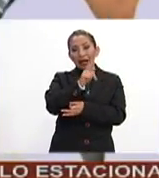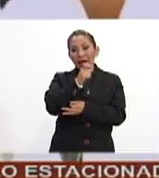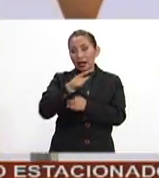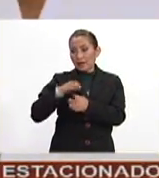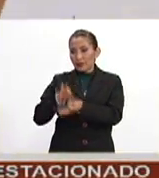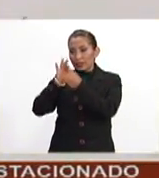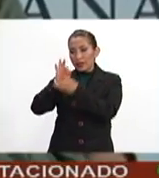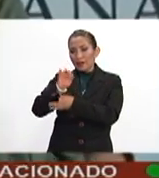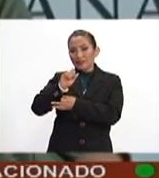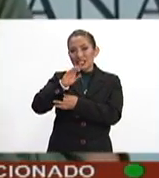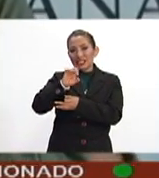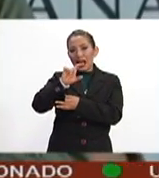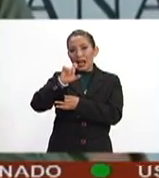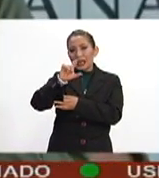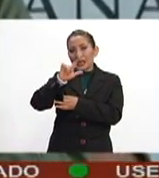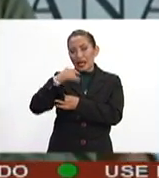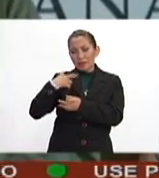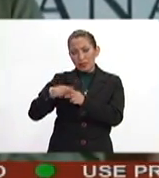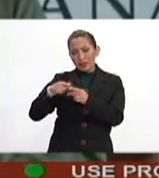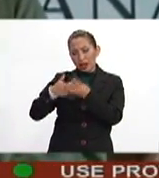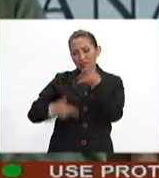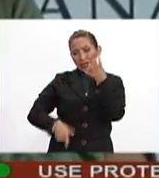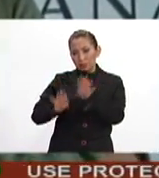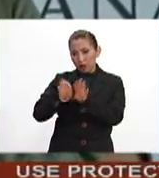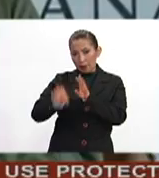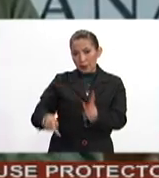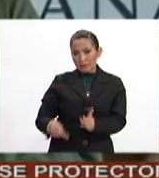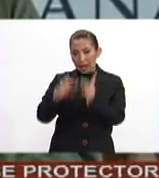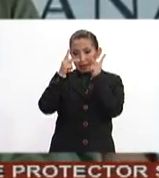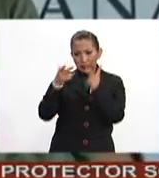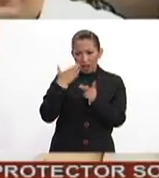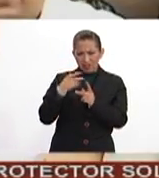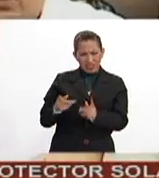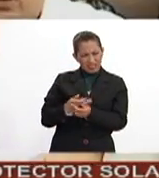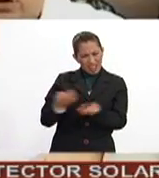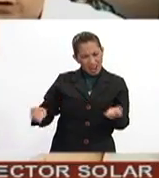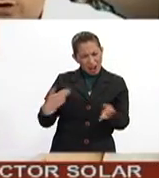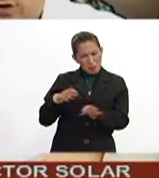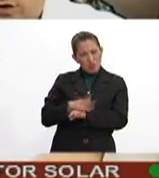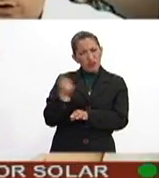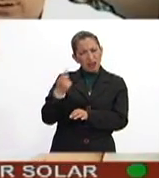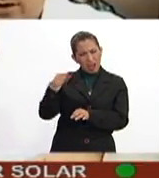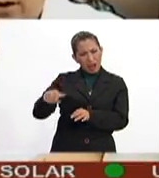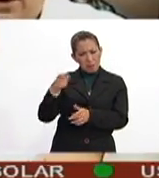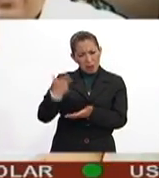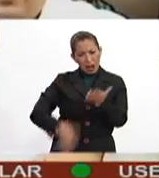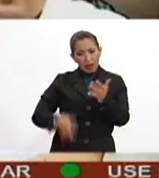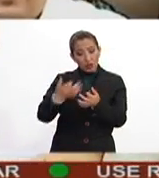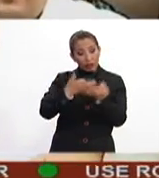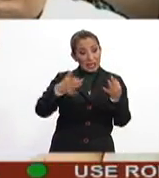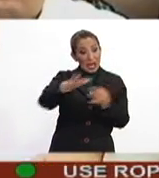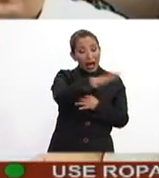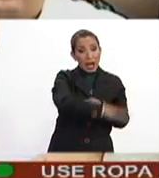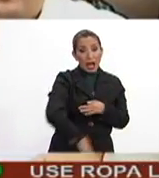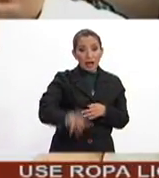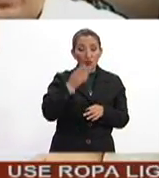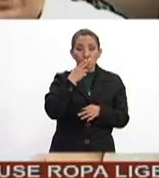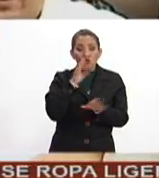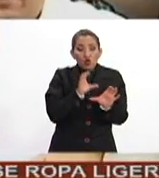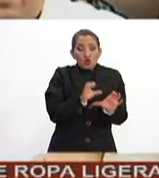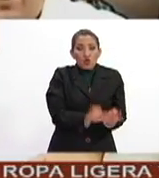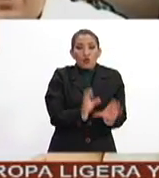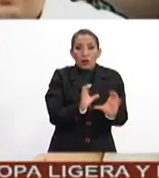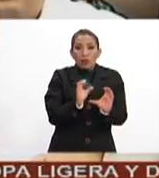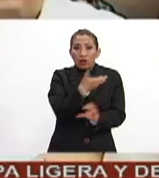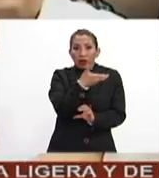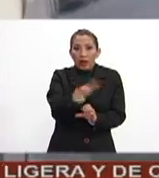ante la Fiscalía del Estado por diversos delitos como la venta ilegal de bienes públicos, sobre todo en los terrenos que son reserva